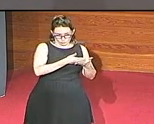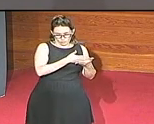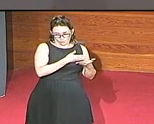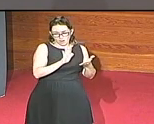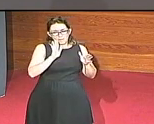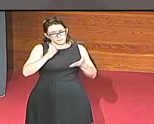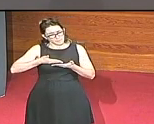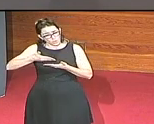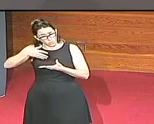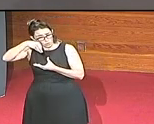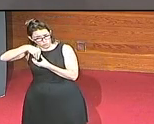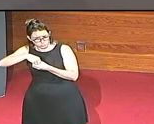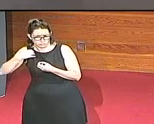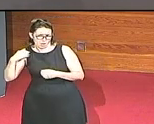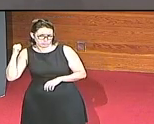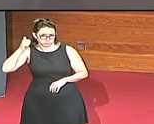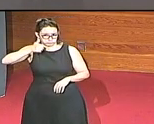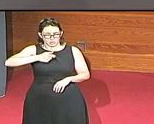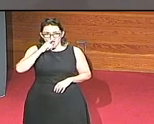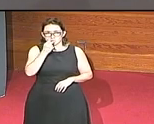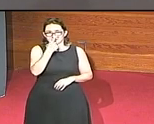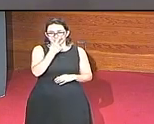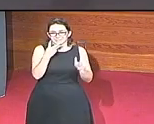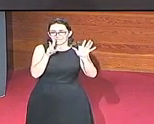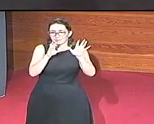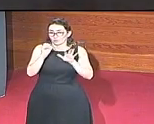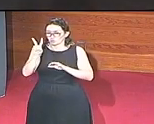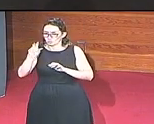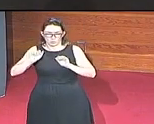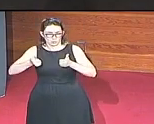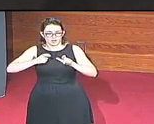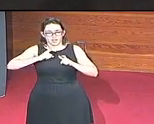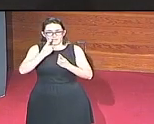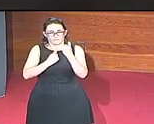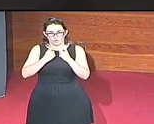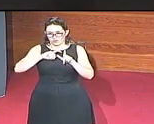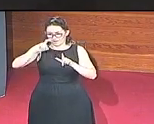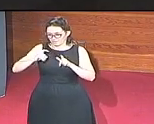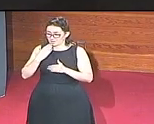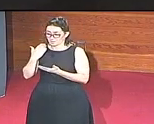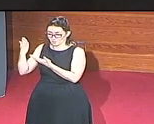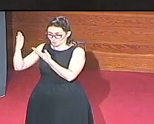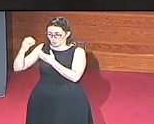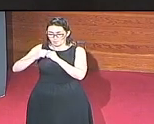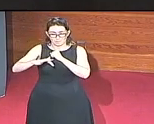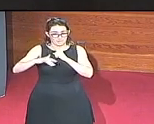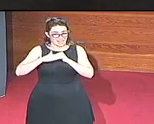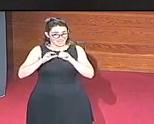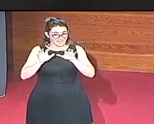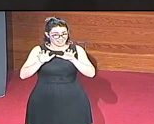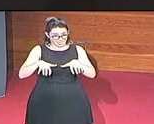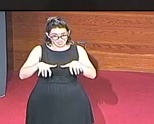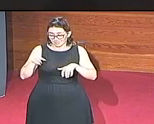infografía desde desde mil 702 de este gráfico de la bahía de cádiz donde se plantan las